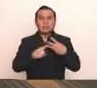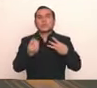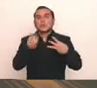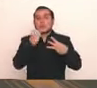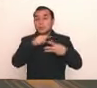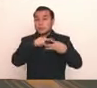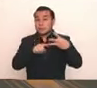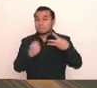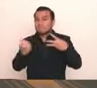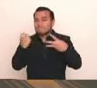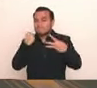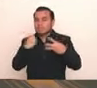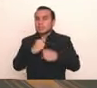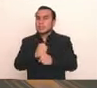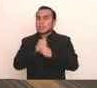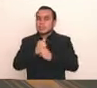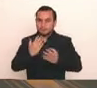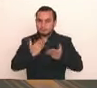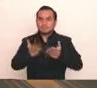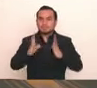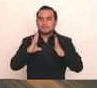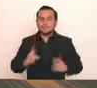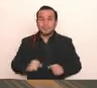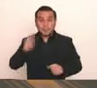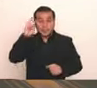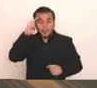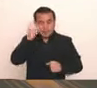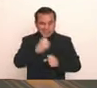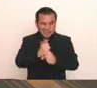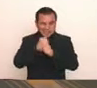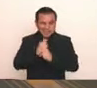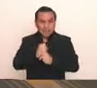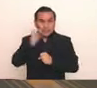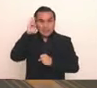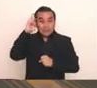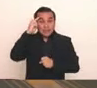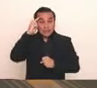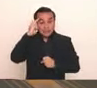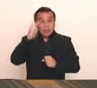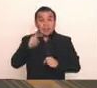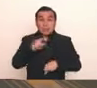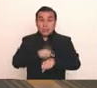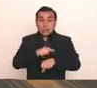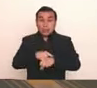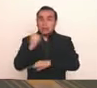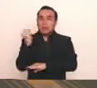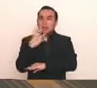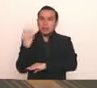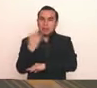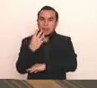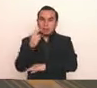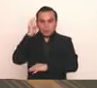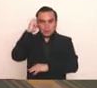alimentación tendrá esas tres cosas seguras en tiempo de pandemia es tener mucho no es tener poco